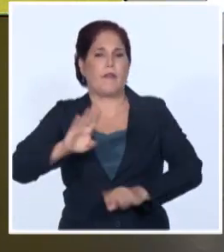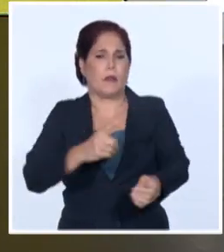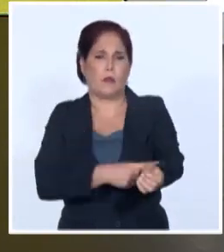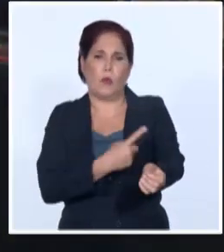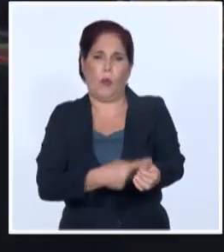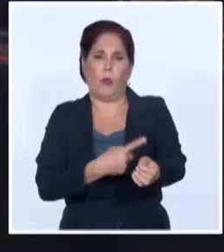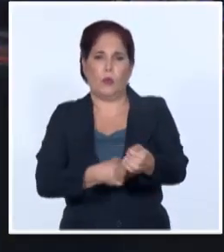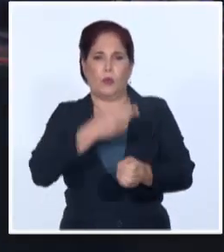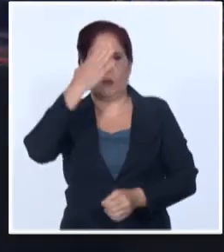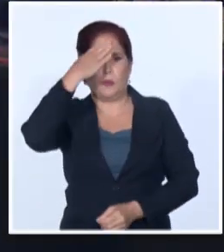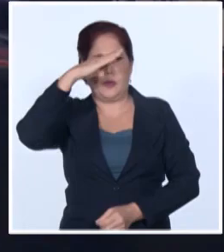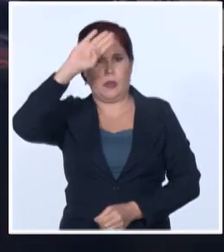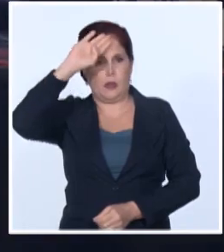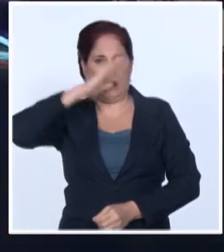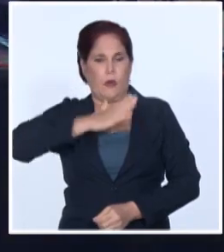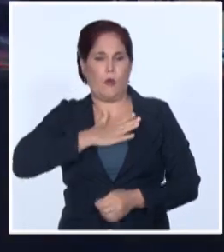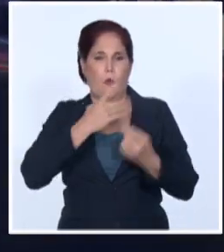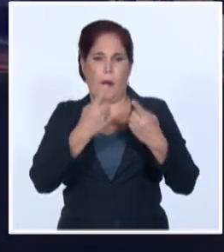cubana.